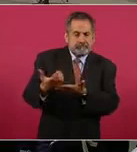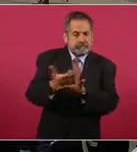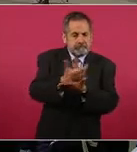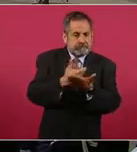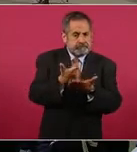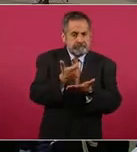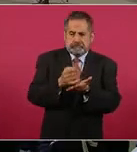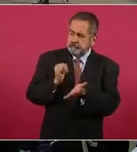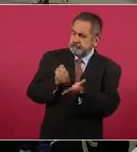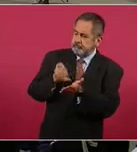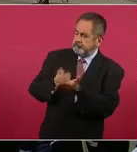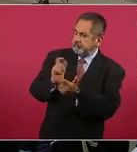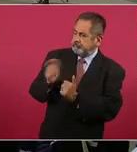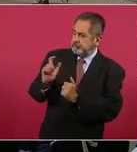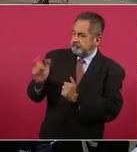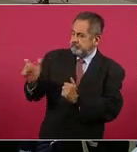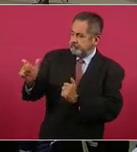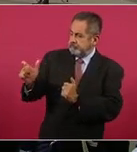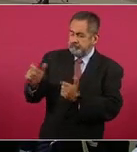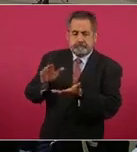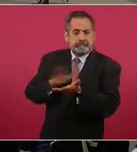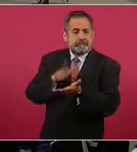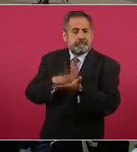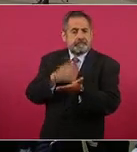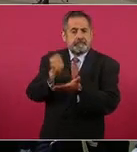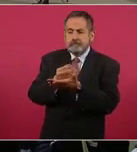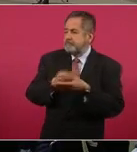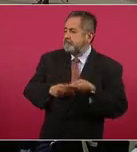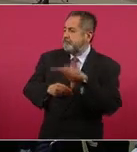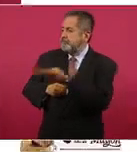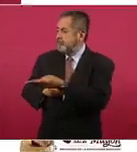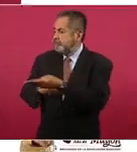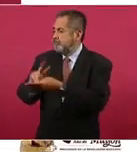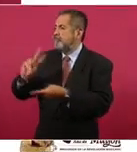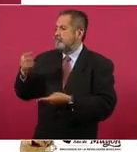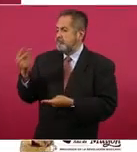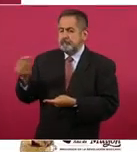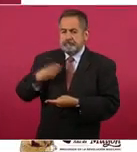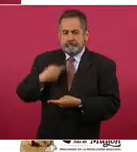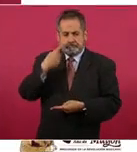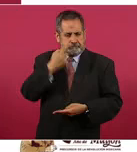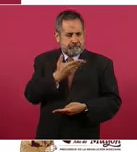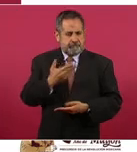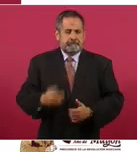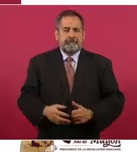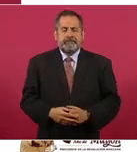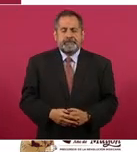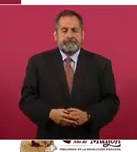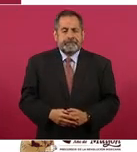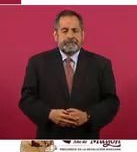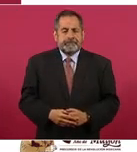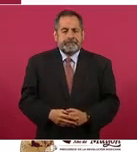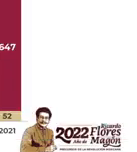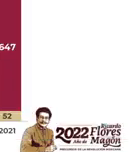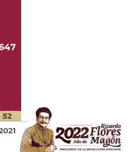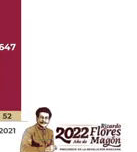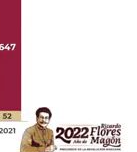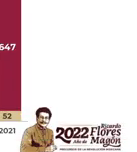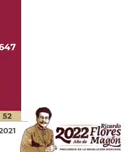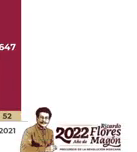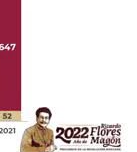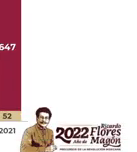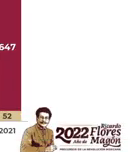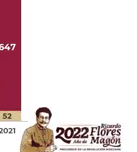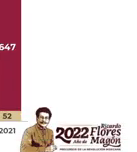si ustedes observan, en el 2018, aquí está, en el 2018, se ve como sumida